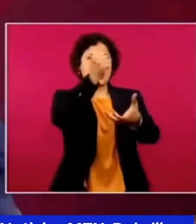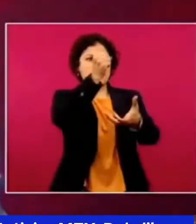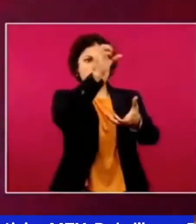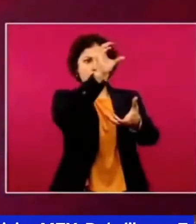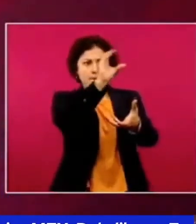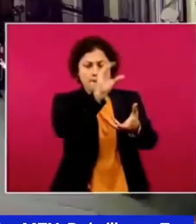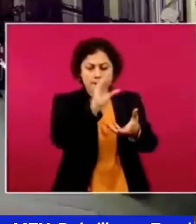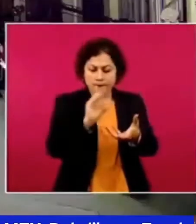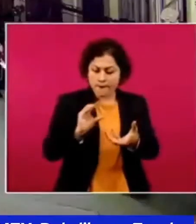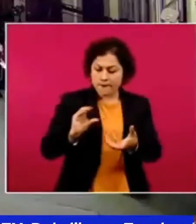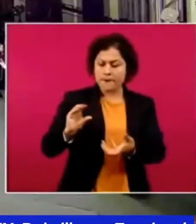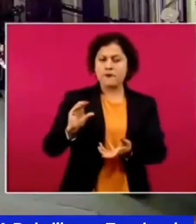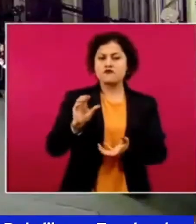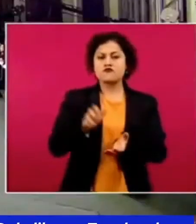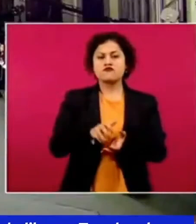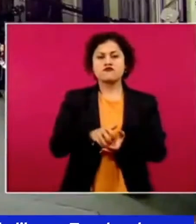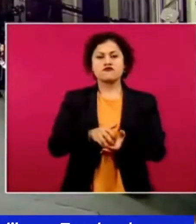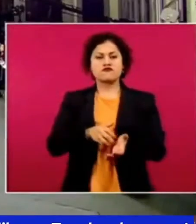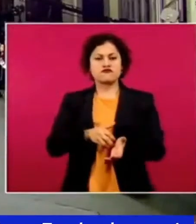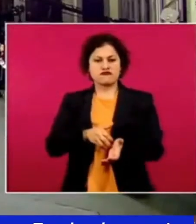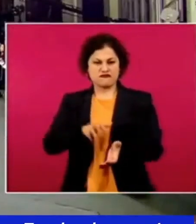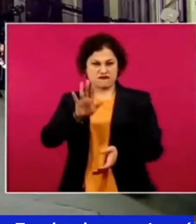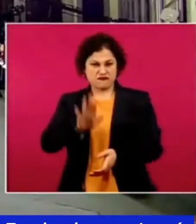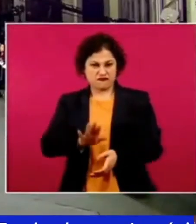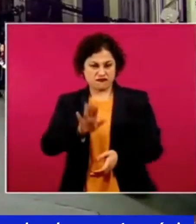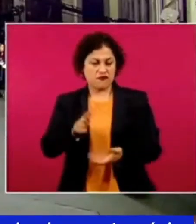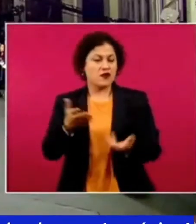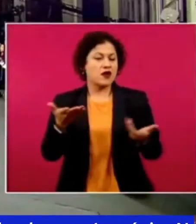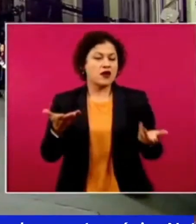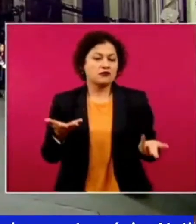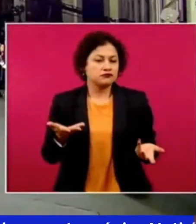Si no me das